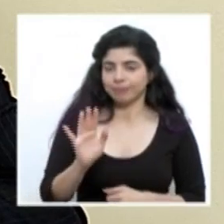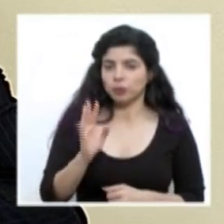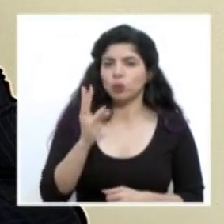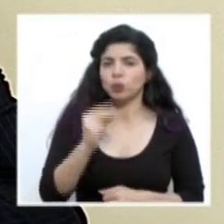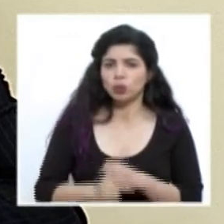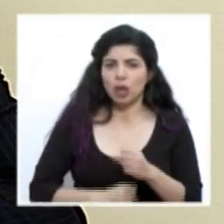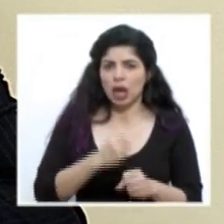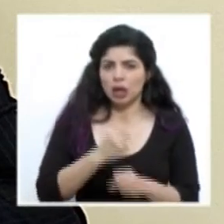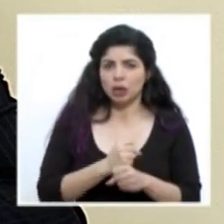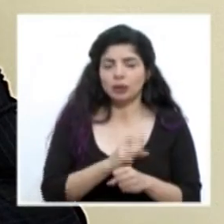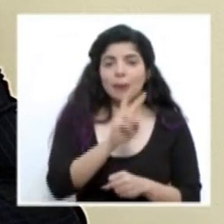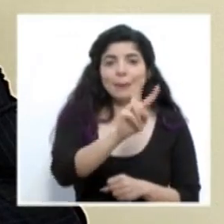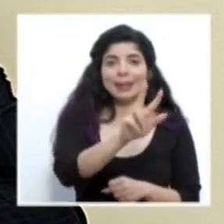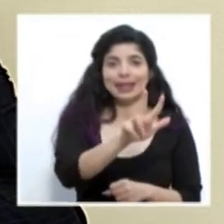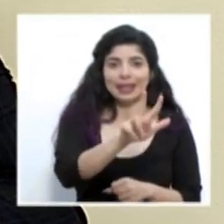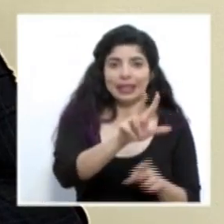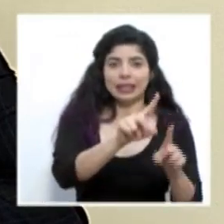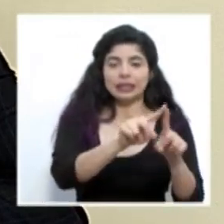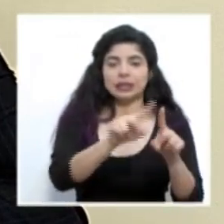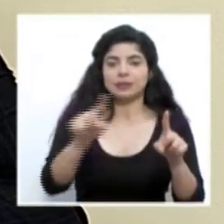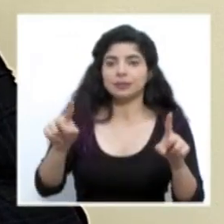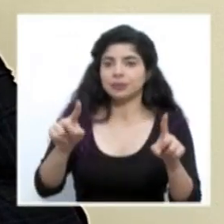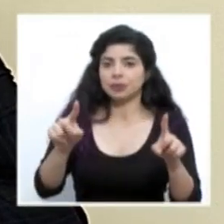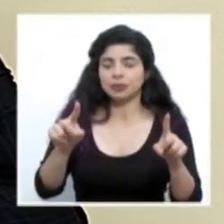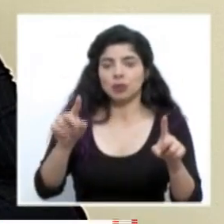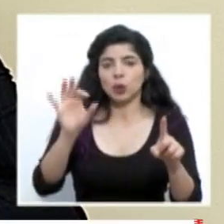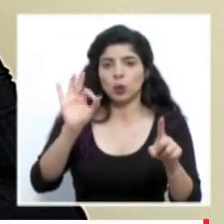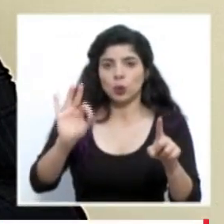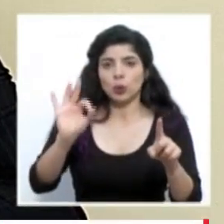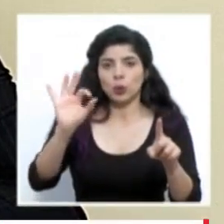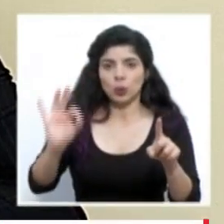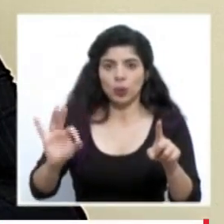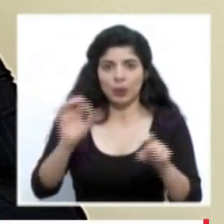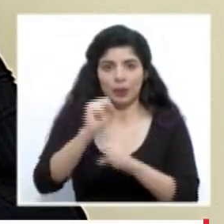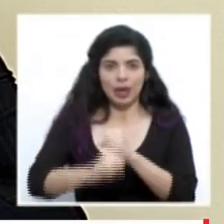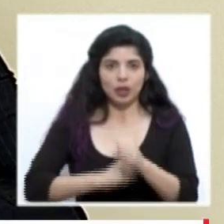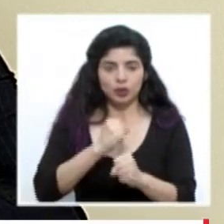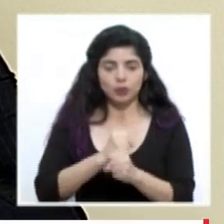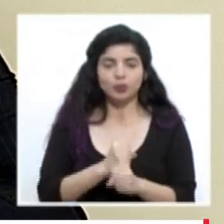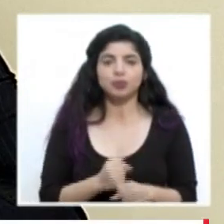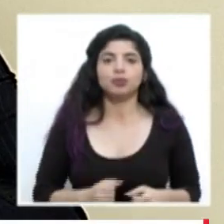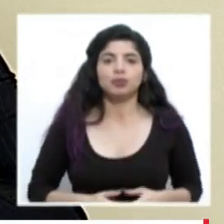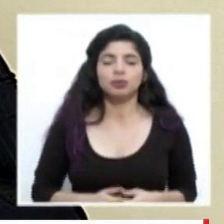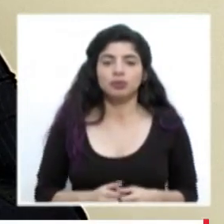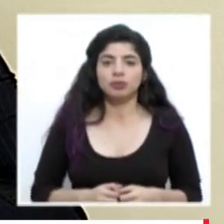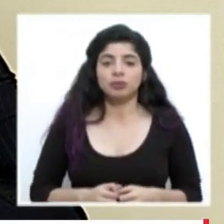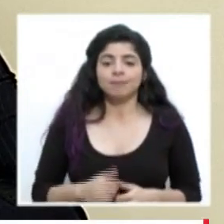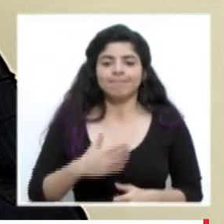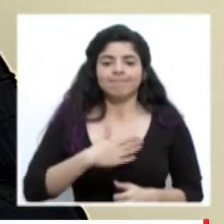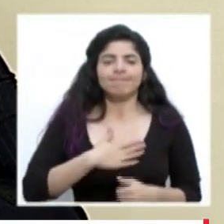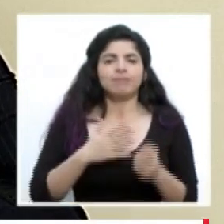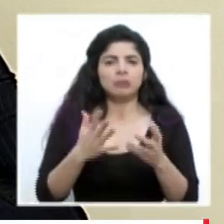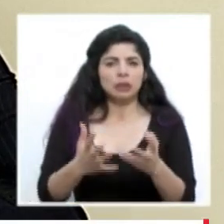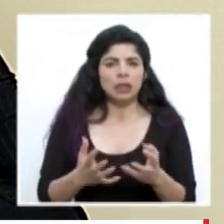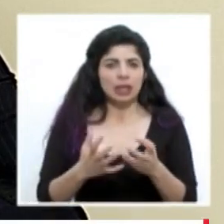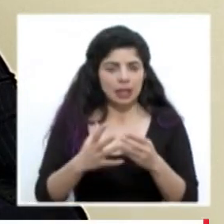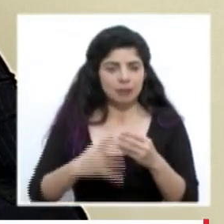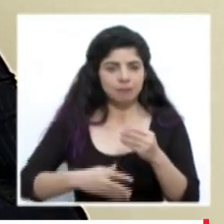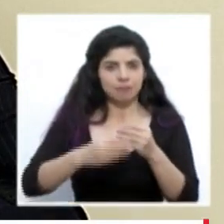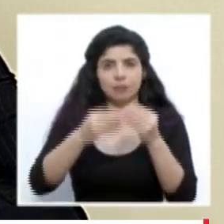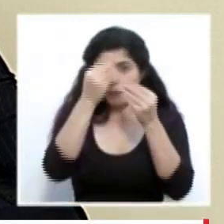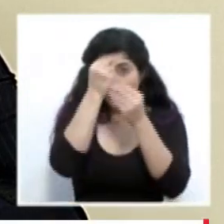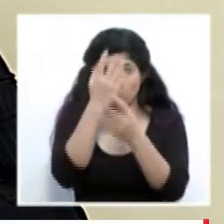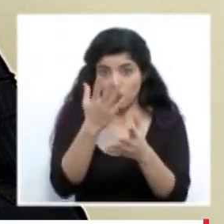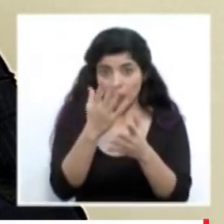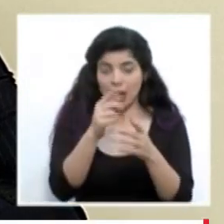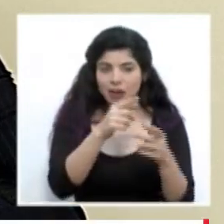edad va desde los 23 hasta los 99 años. Y yo quería, además de informar ya